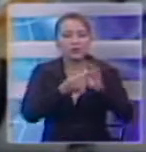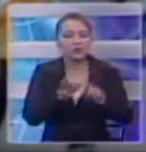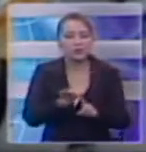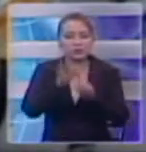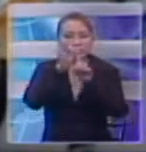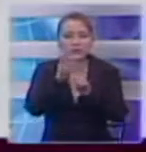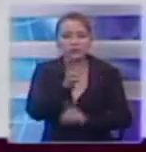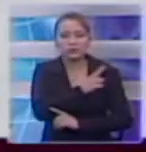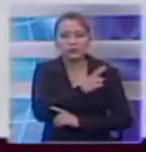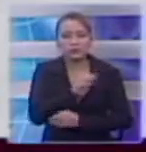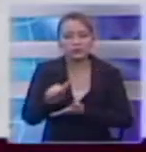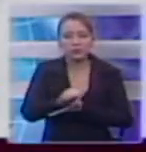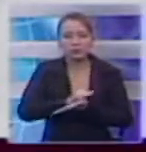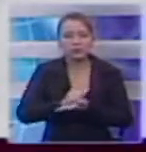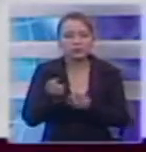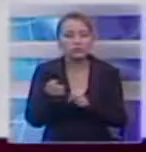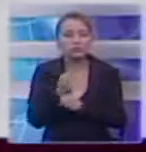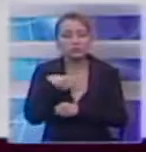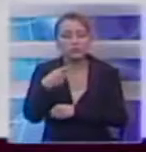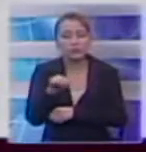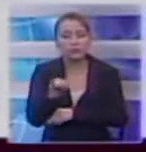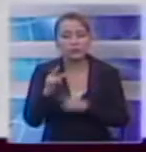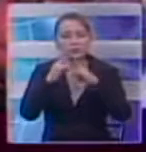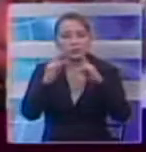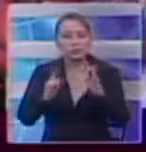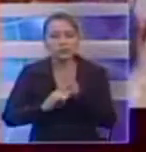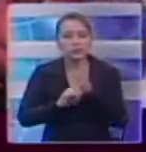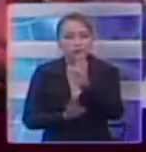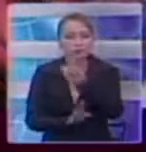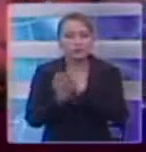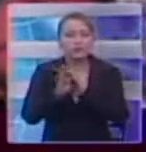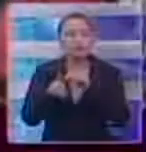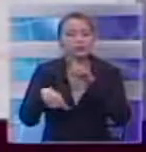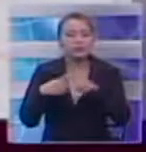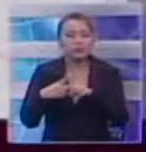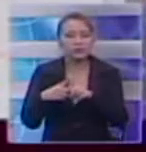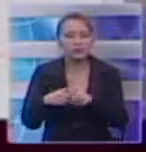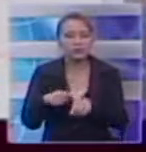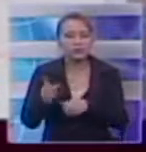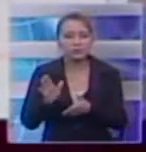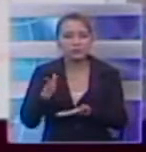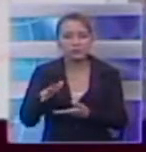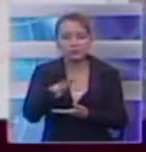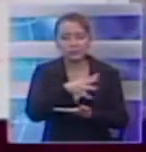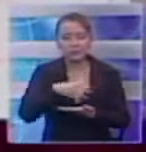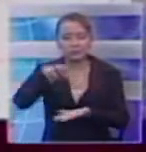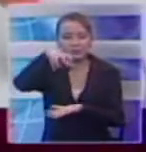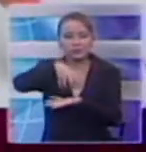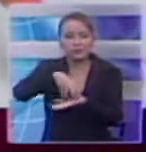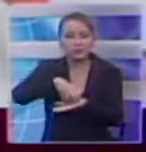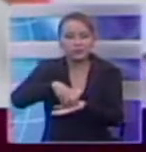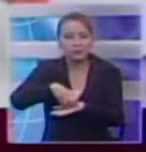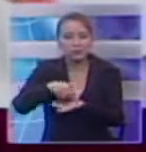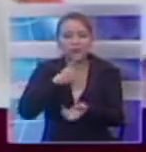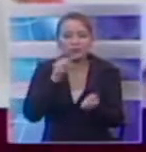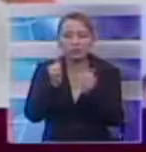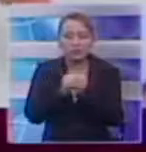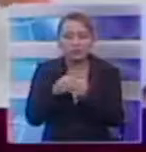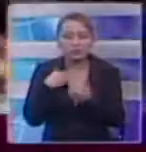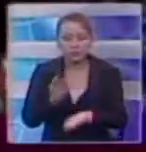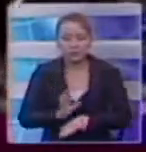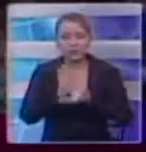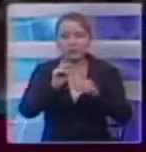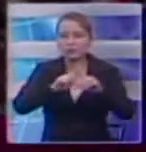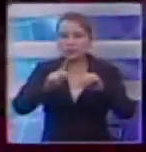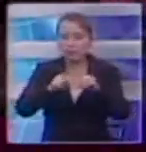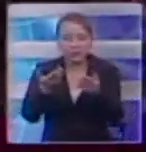y la Universidad de la SUAY realizan este sábado la Feria de Emprendimiento, que se llevará a cabo en la explanada del Coliseo Jefferson Pérez y contará con la presencia